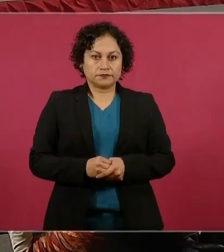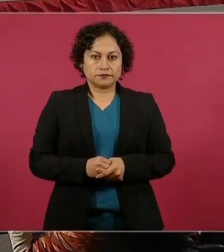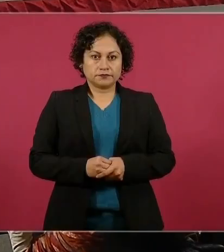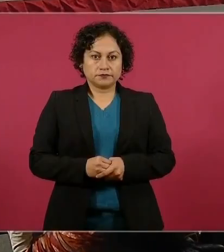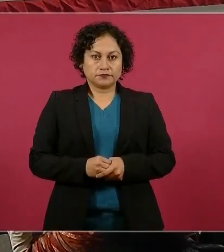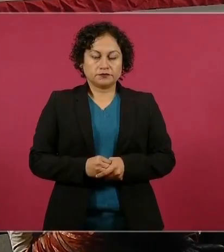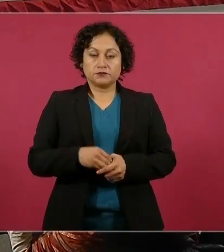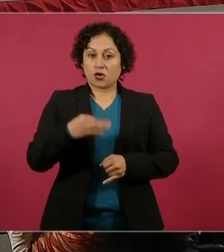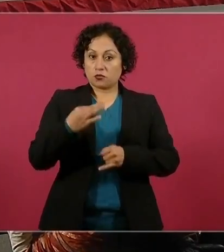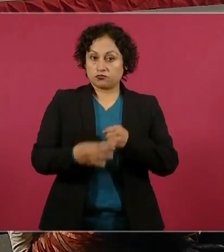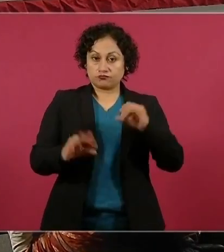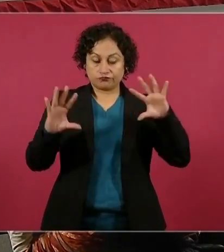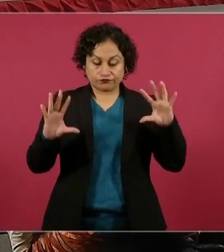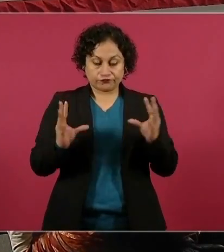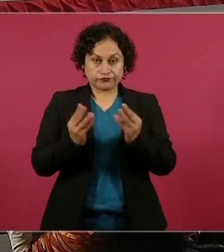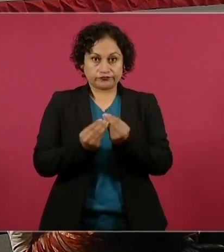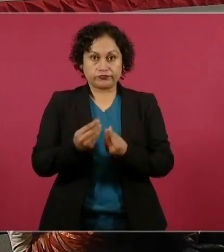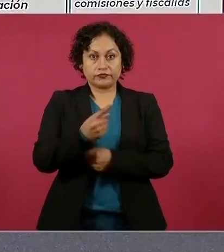resumen, son